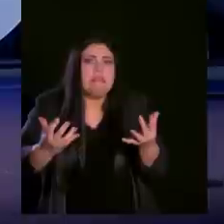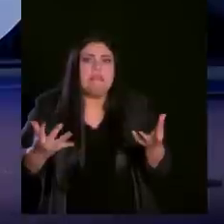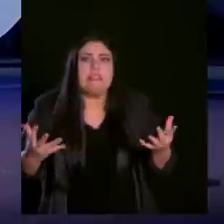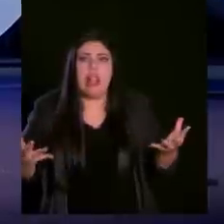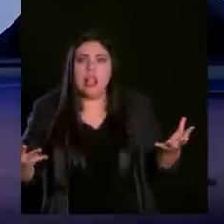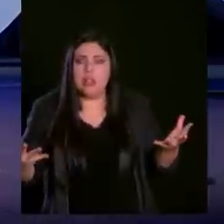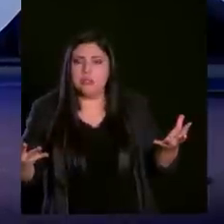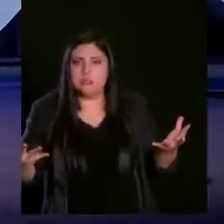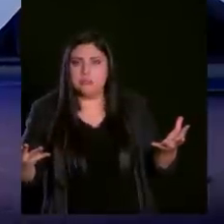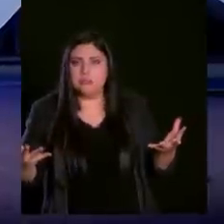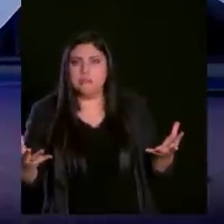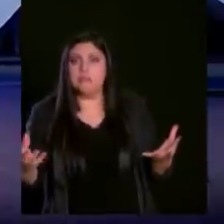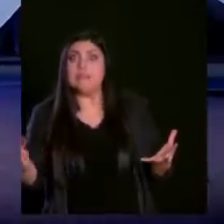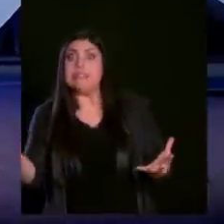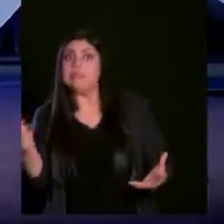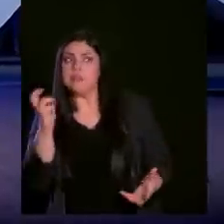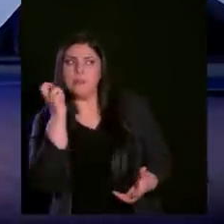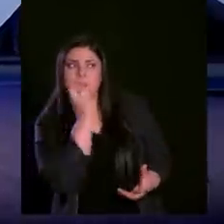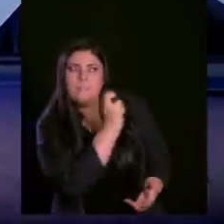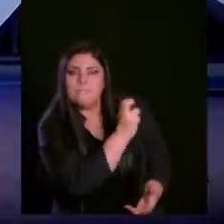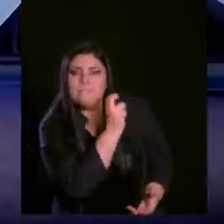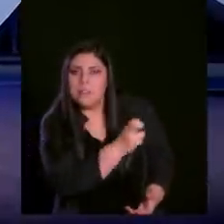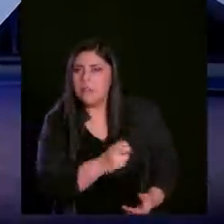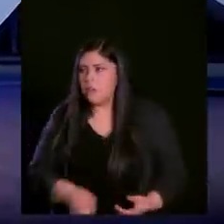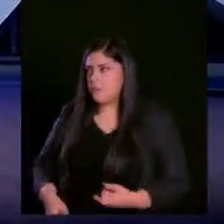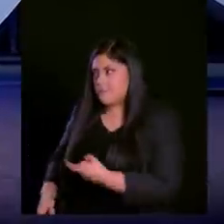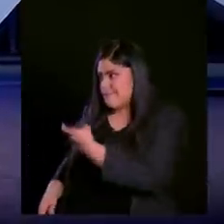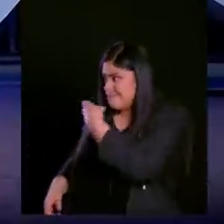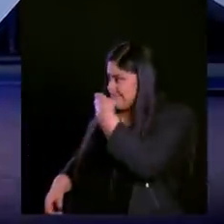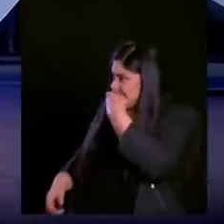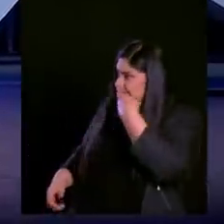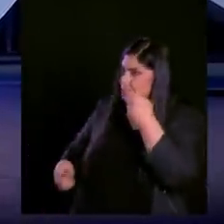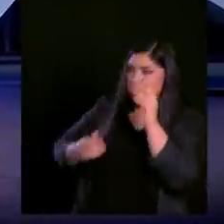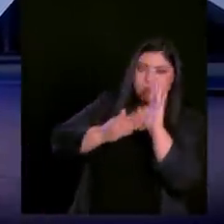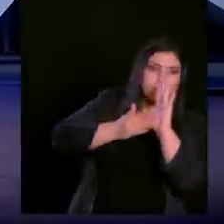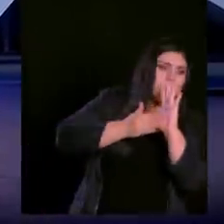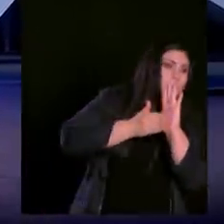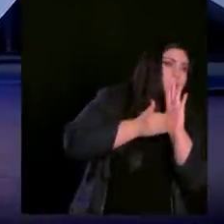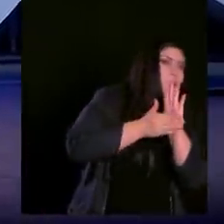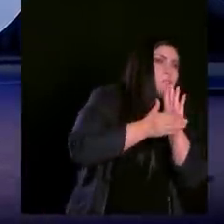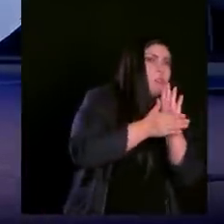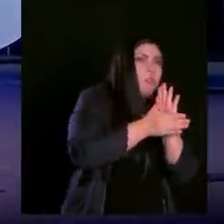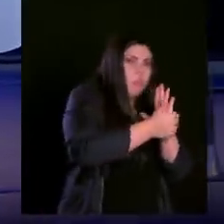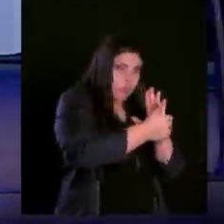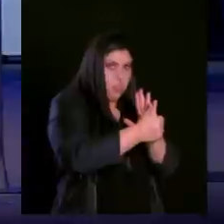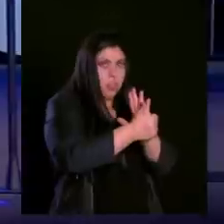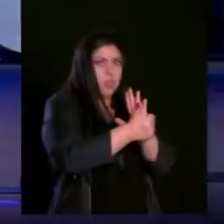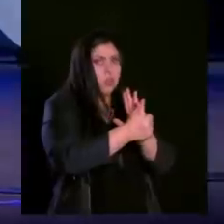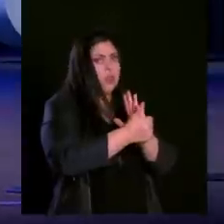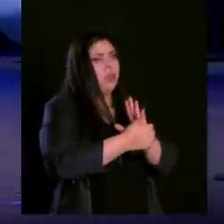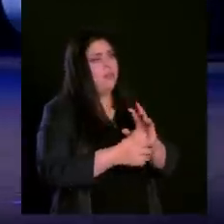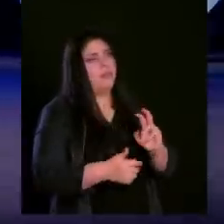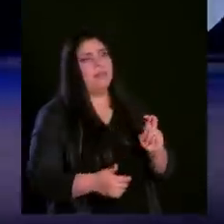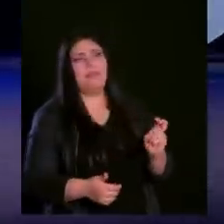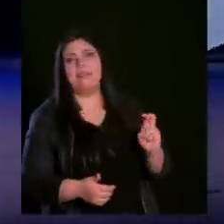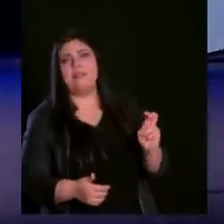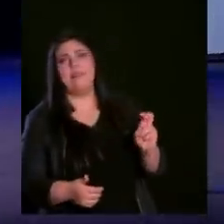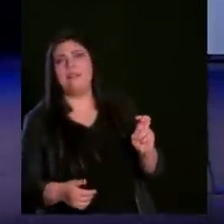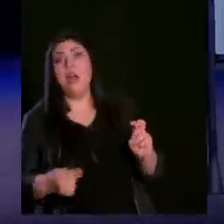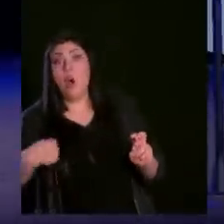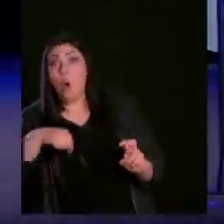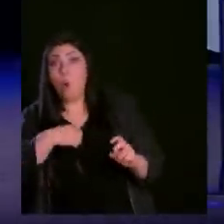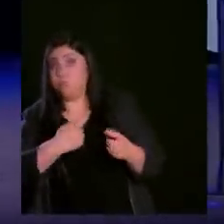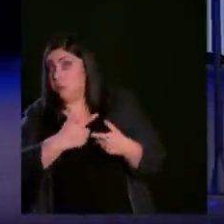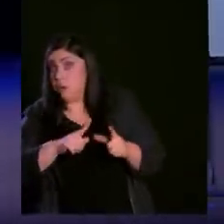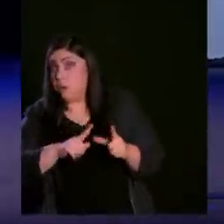a al hombre o a la mujer que sea infiel quieren hacer regresar a los hombres que hemos sido libres de